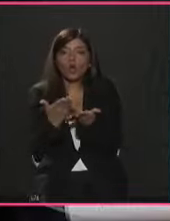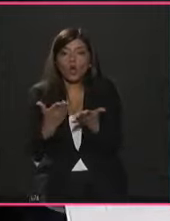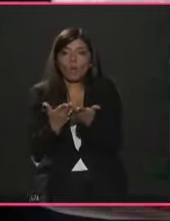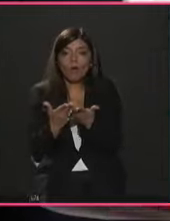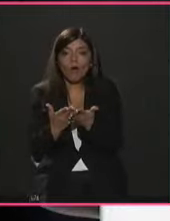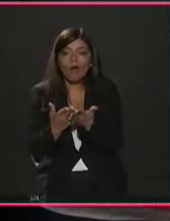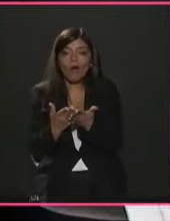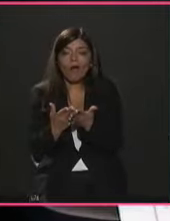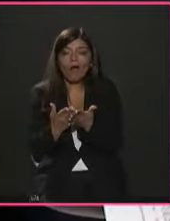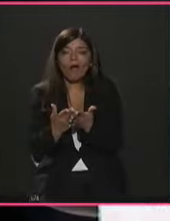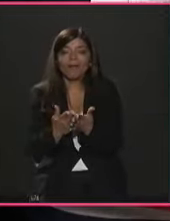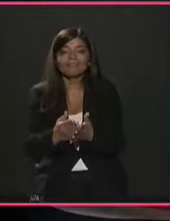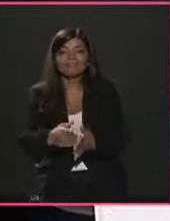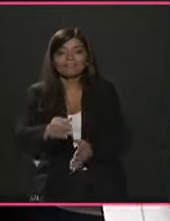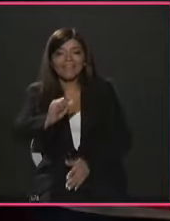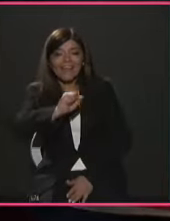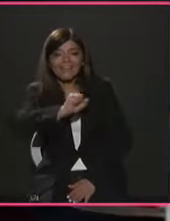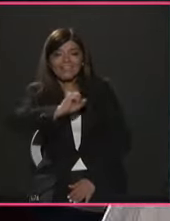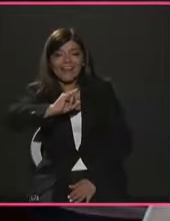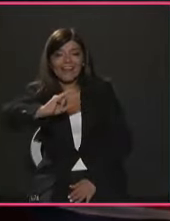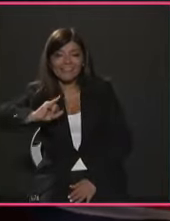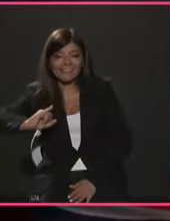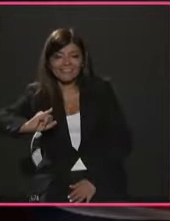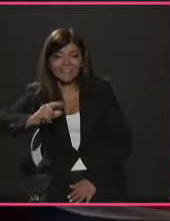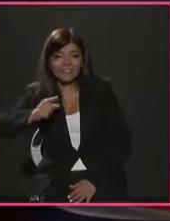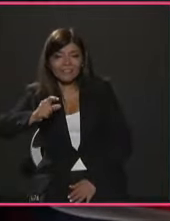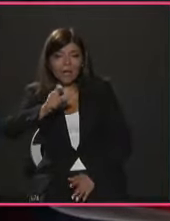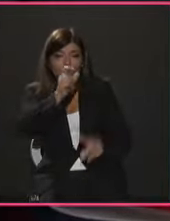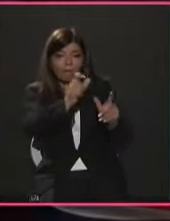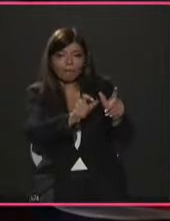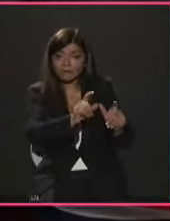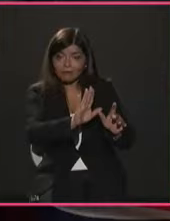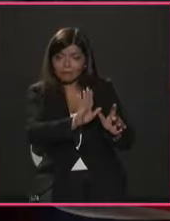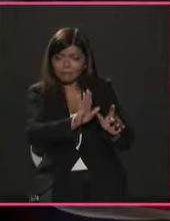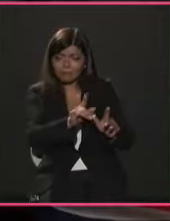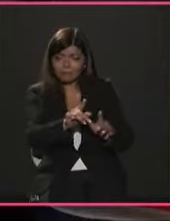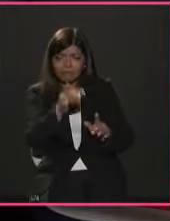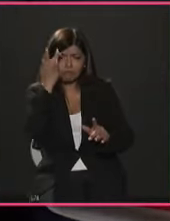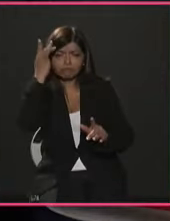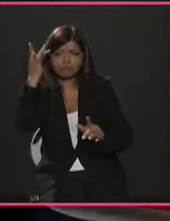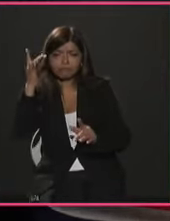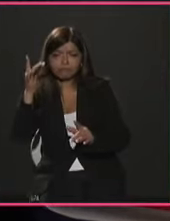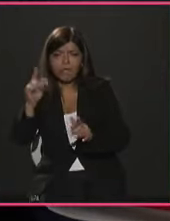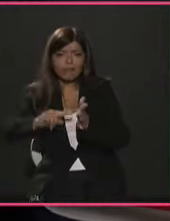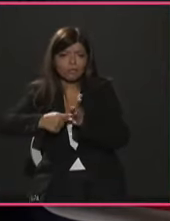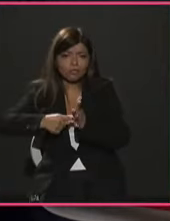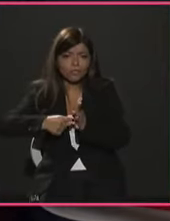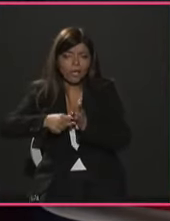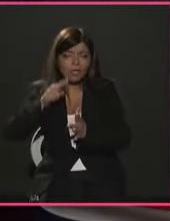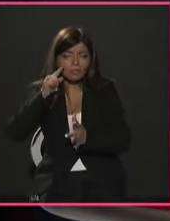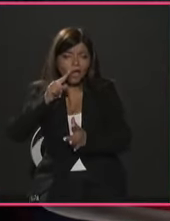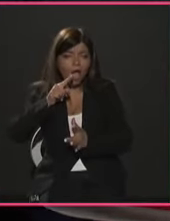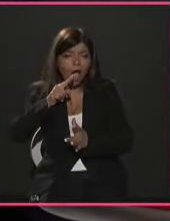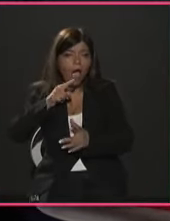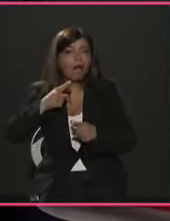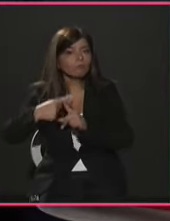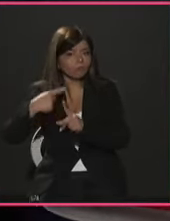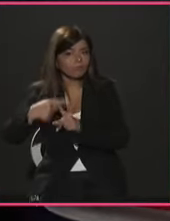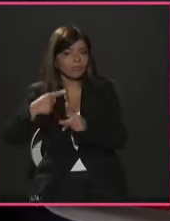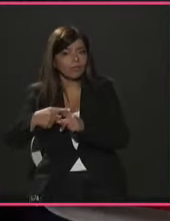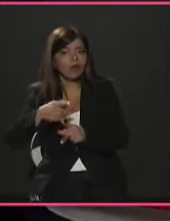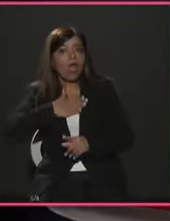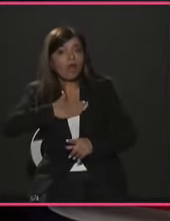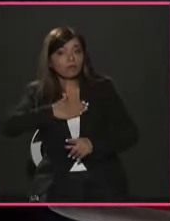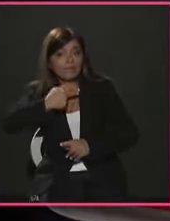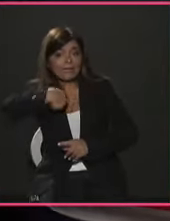artificial un algoritmo se encarga de eso no no una persona exactamente Entonces tenemos que mirarlo y tenemos que mirarlo desde la perspectiva de qué queremos